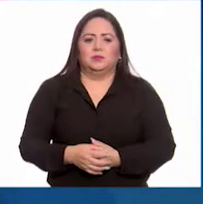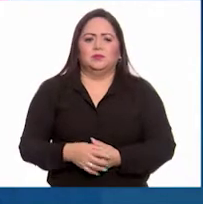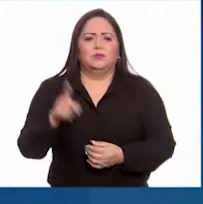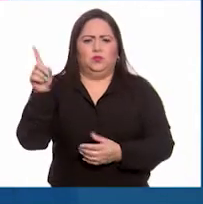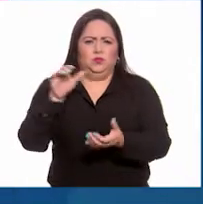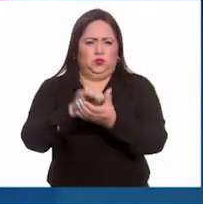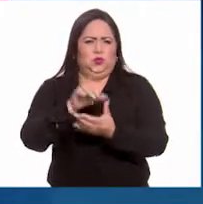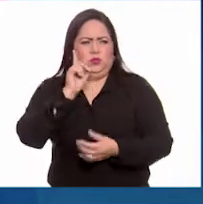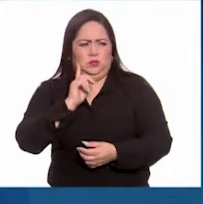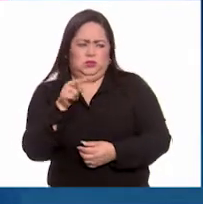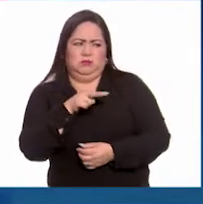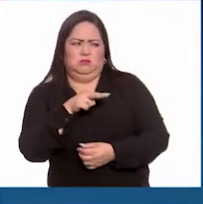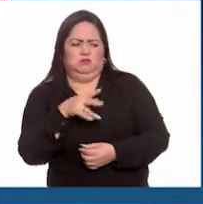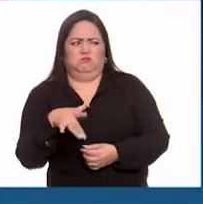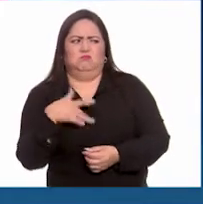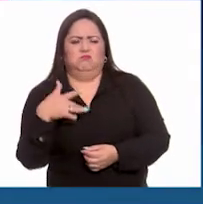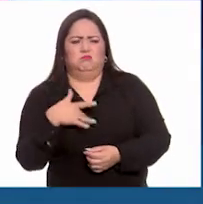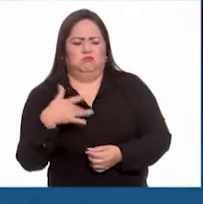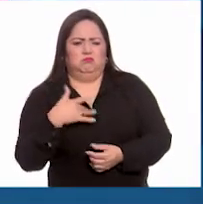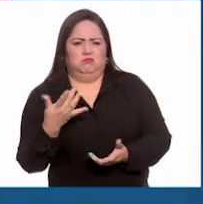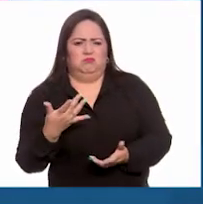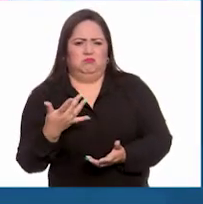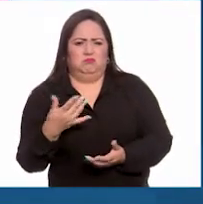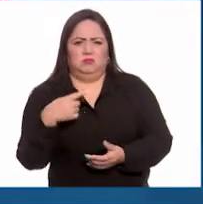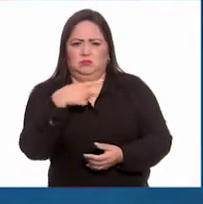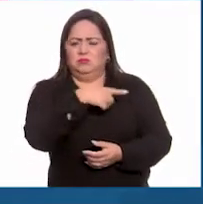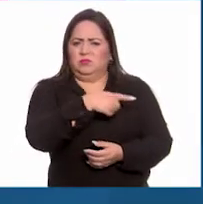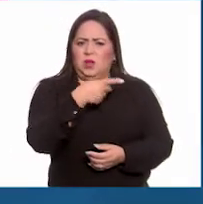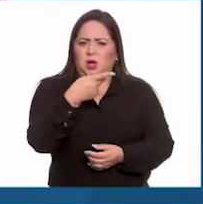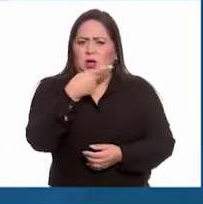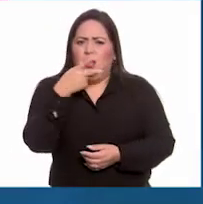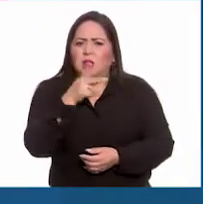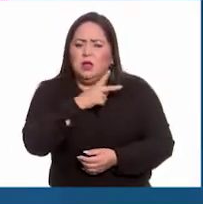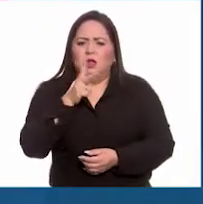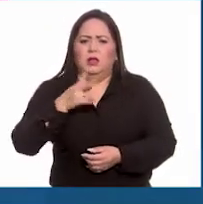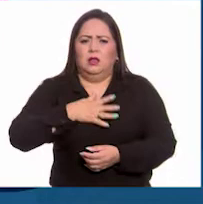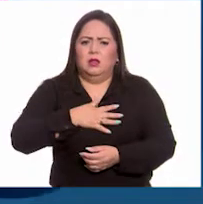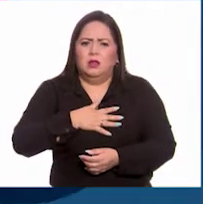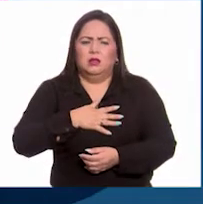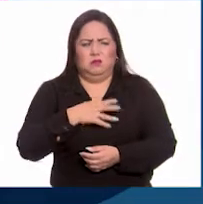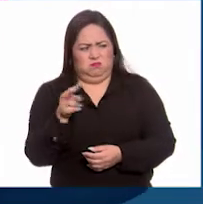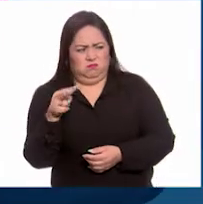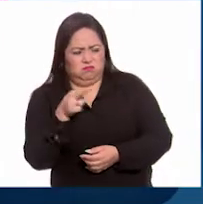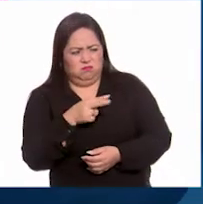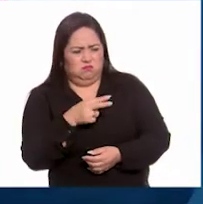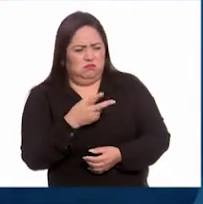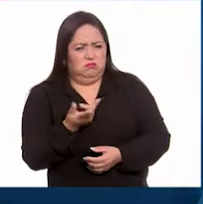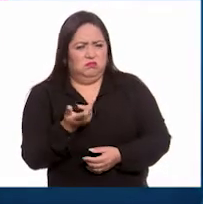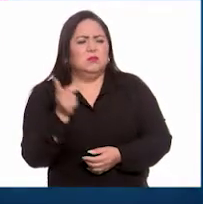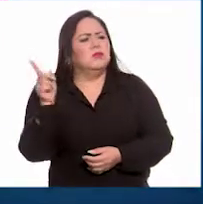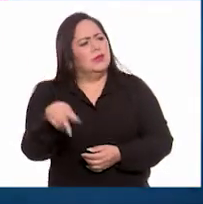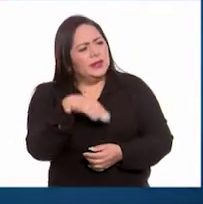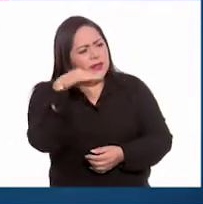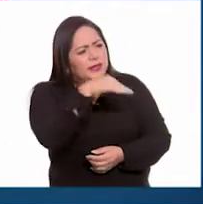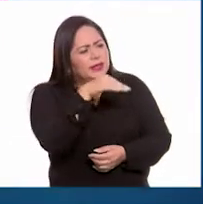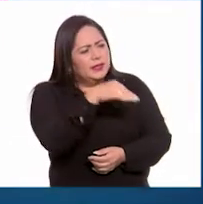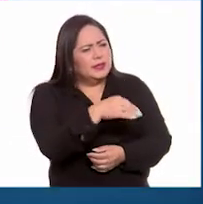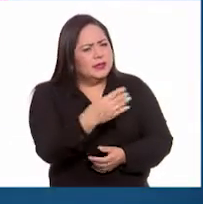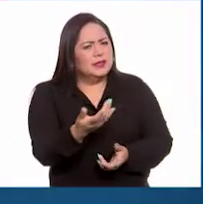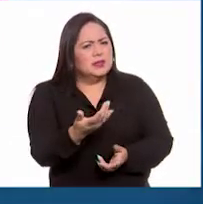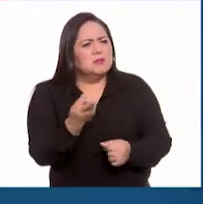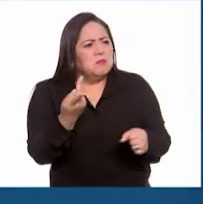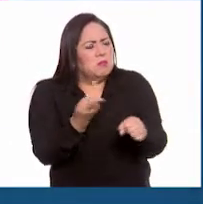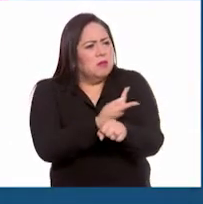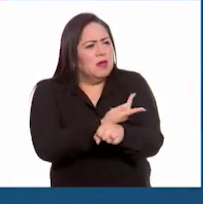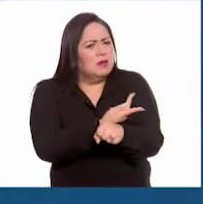Su esposa notó algo extraño, pues él hablaba agitado y desesperado. Entonces ella le dijo: «¿Qué